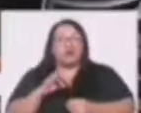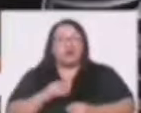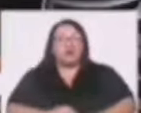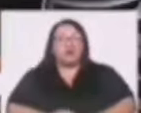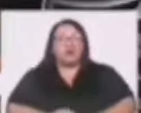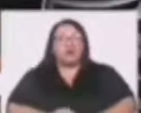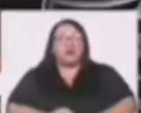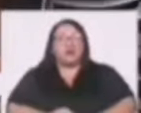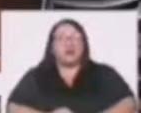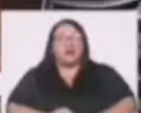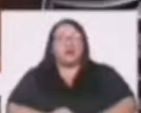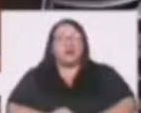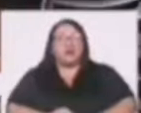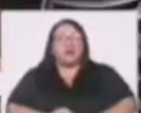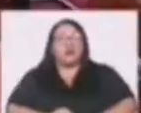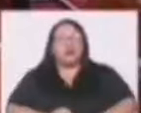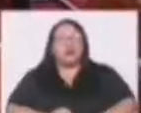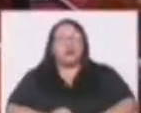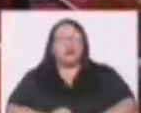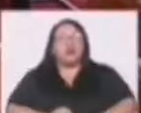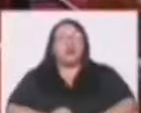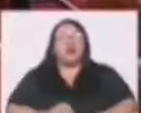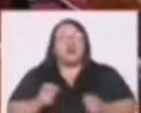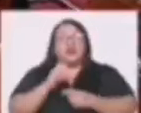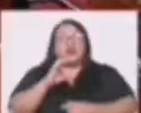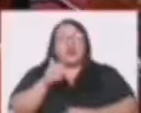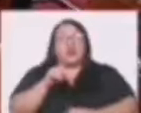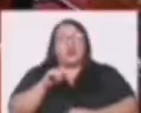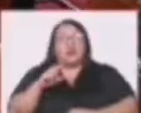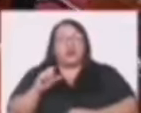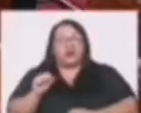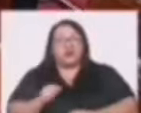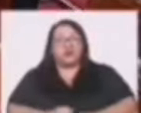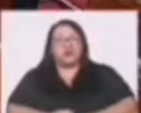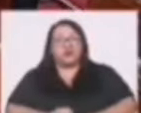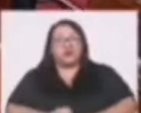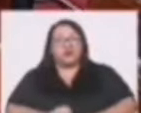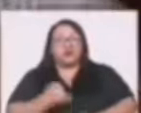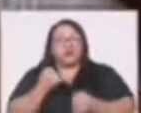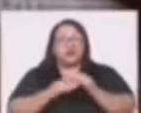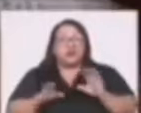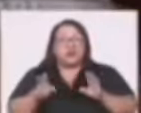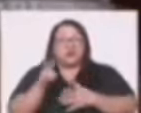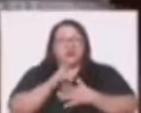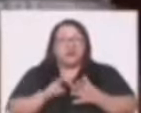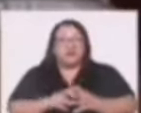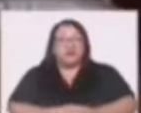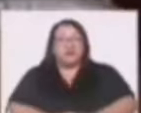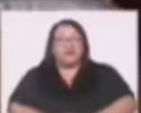congresista. Congresista Camones Soriano, continúe. Gracias, señor presidente. Bueno, habiendo concluido las